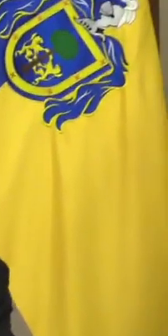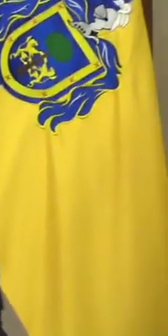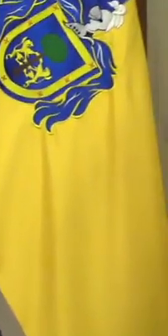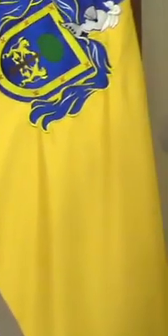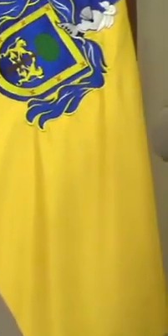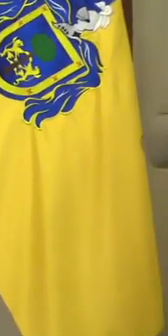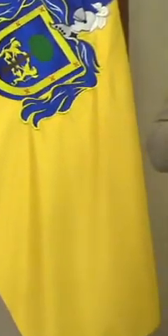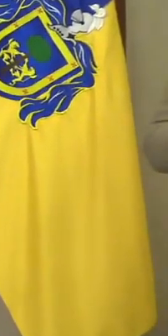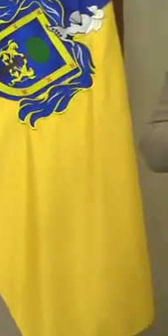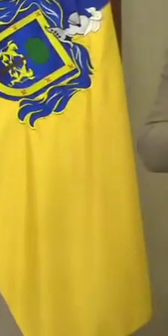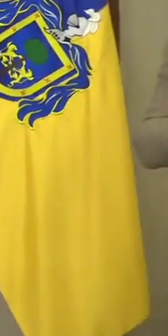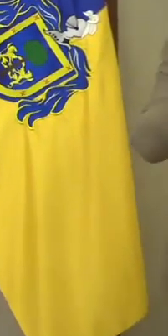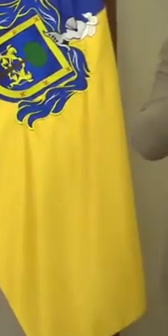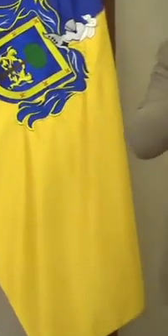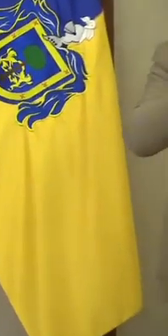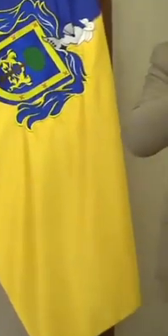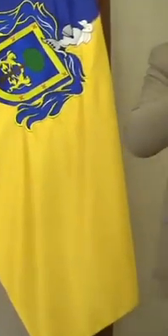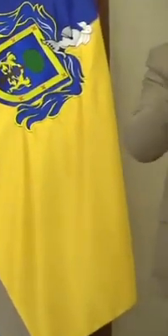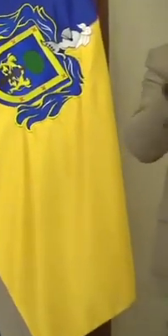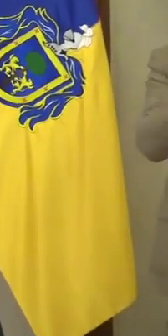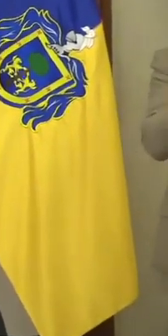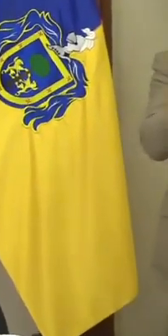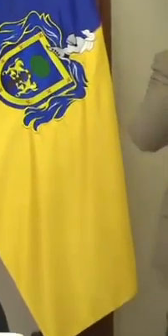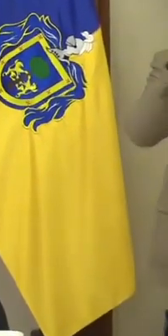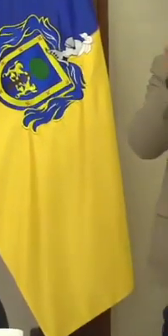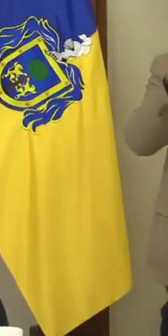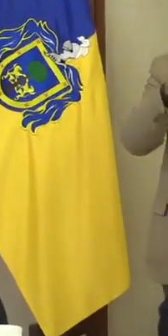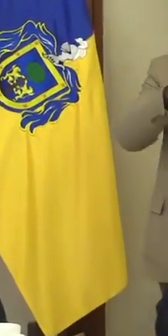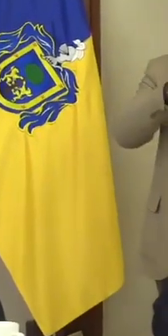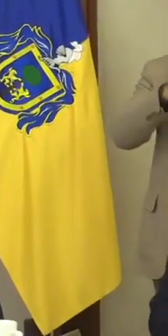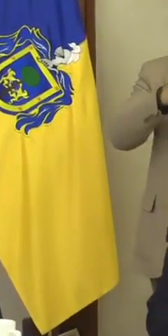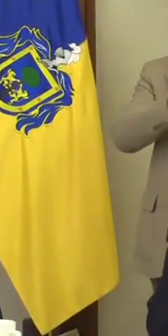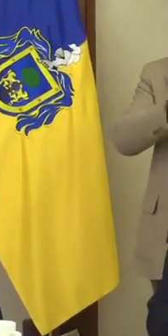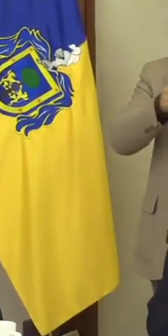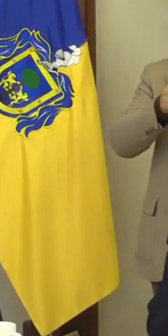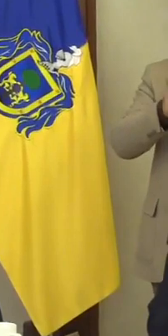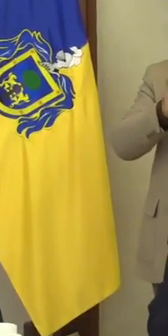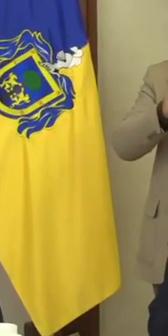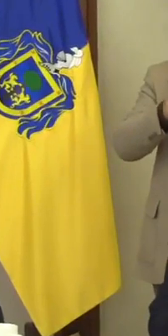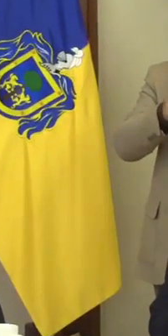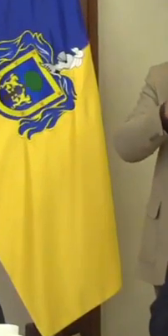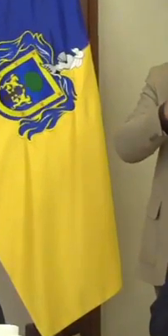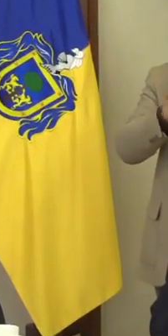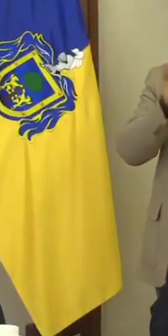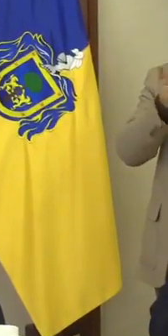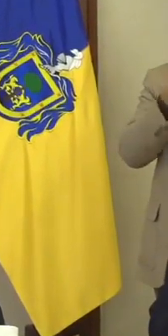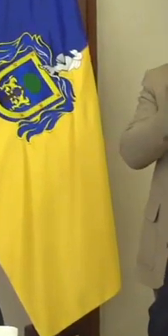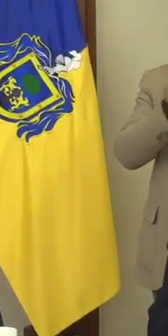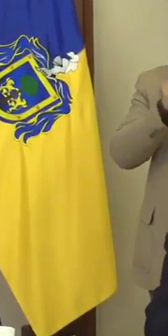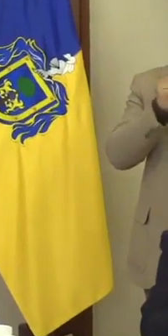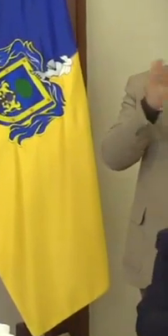Elsa, les damos ahorita la información a través de Alejandro Guzmán, porque no traigo los datos yo.